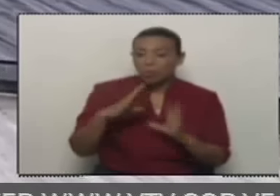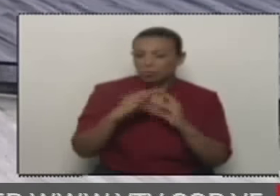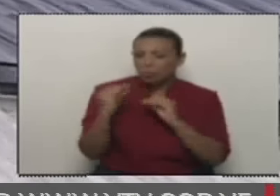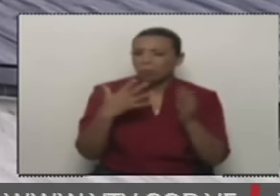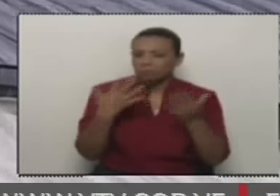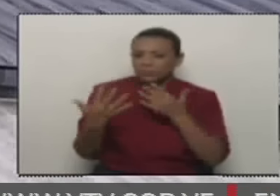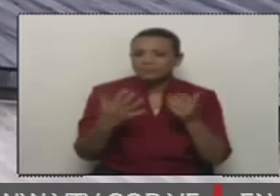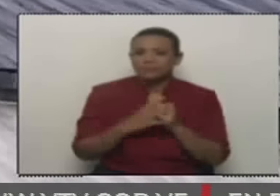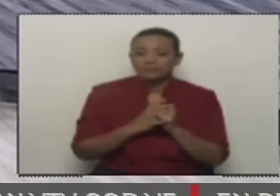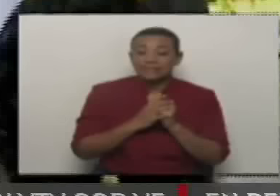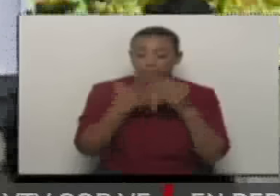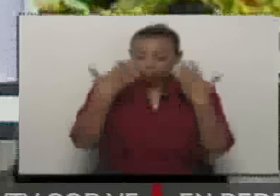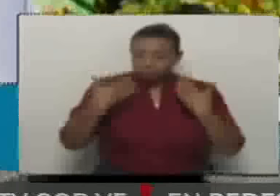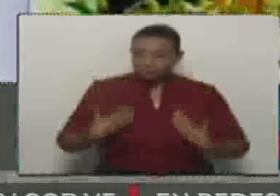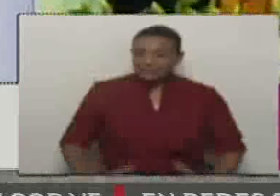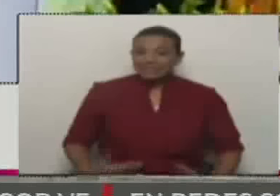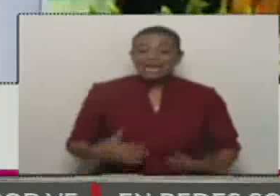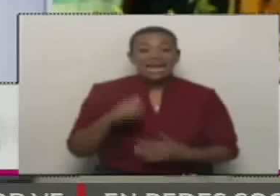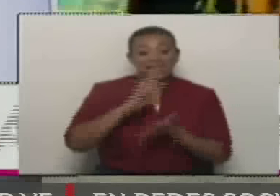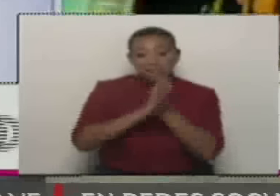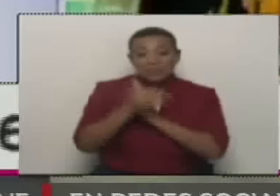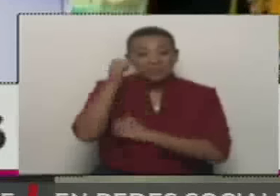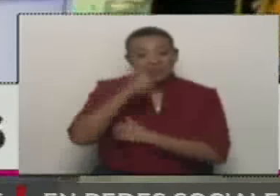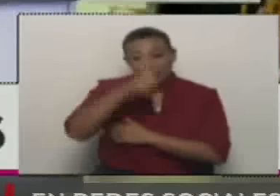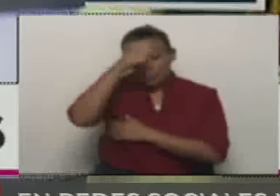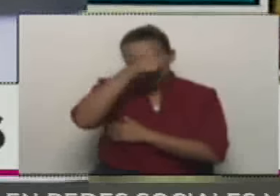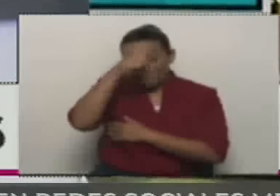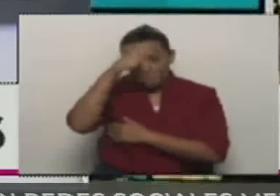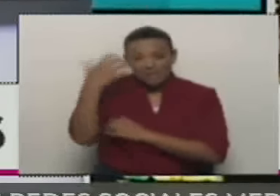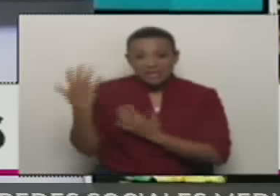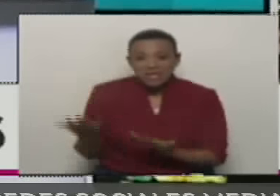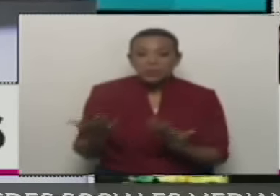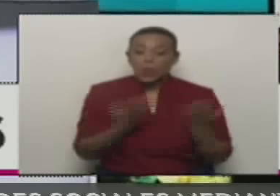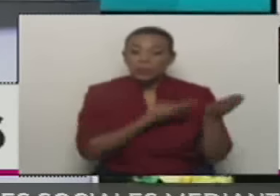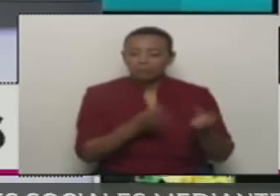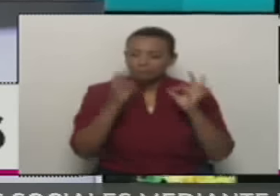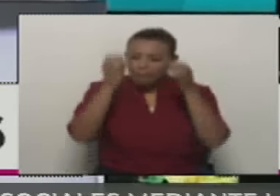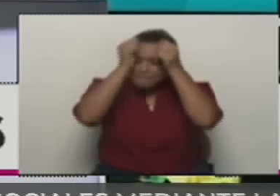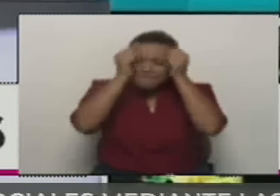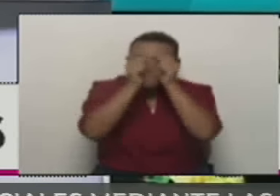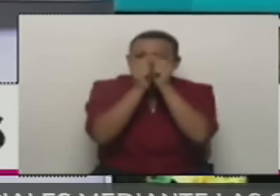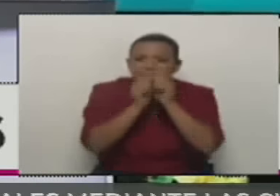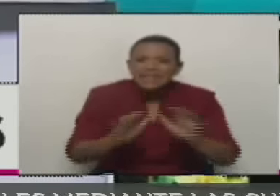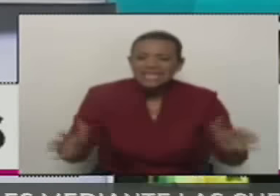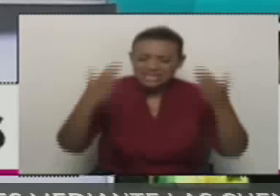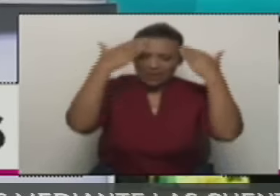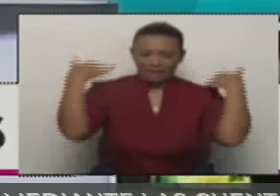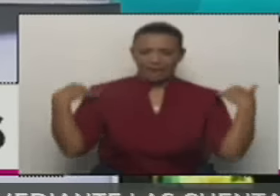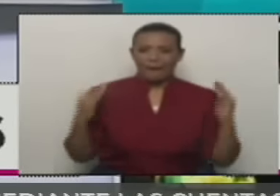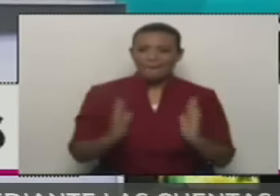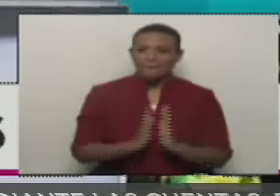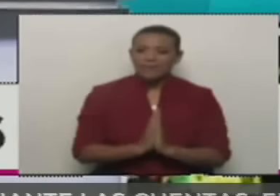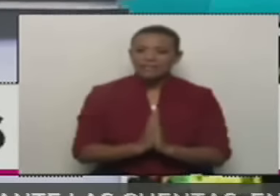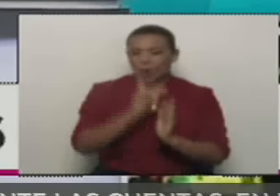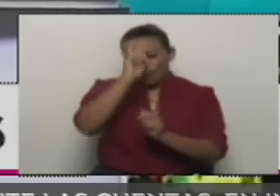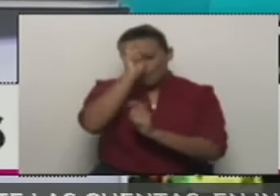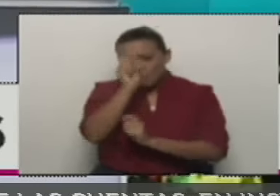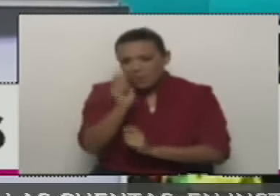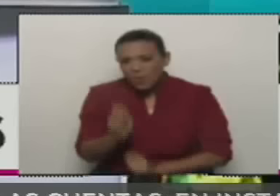Venimos bendecidos el fin de semana. Fin de semana bendito. Las festividades,